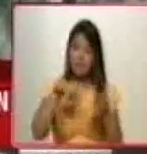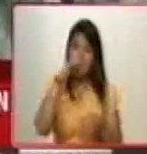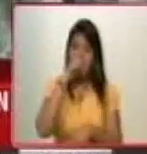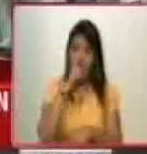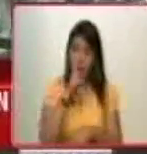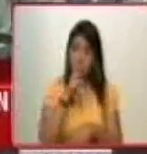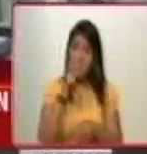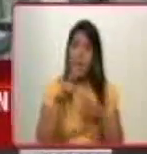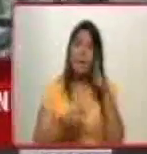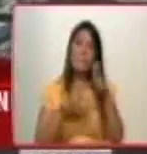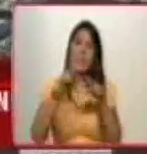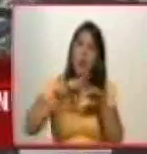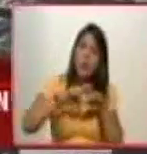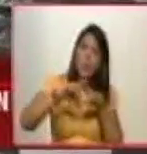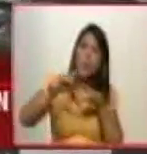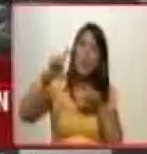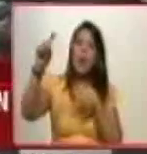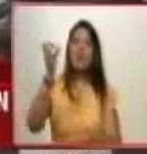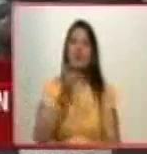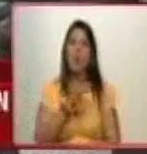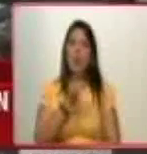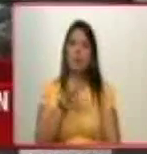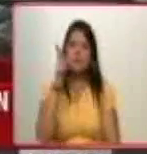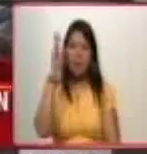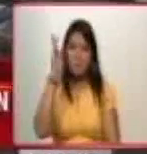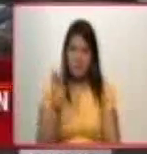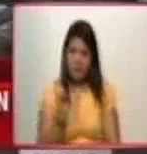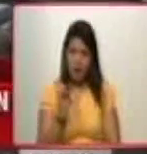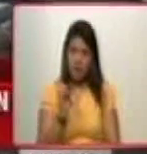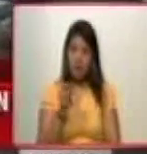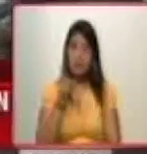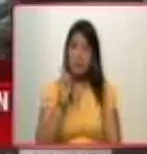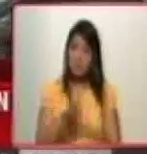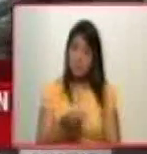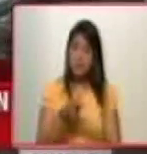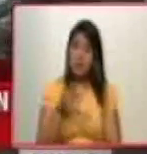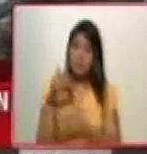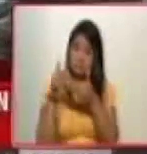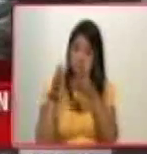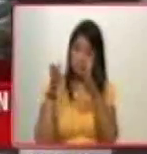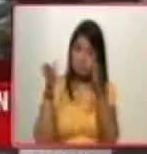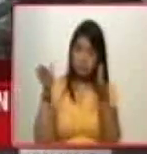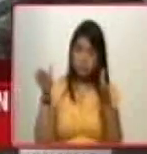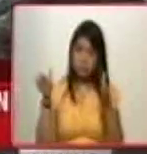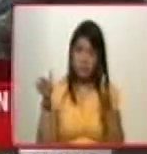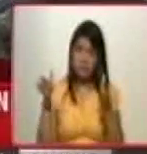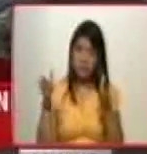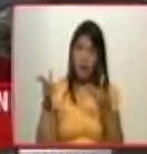el Metrocable La Dolorita. Y estaremos también inaugurando